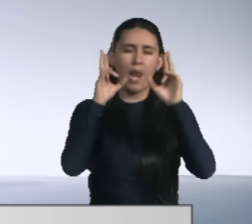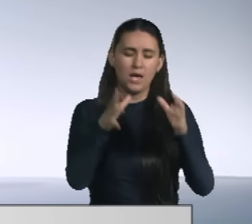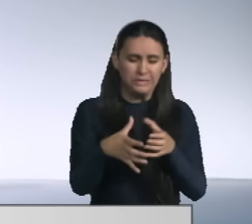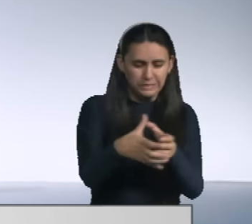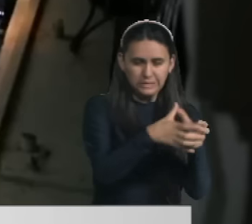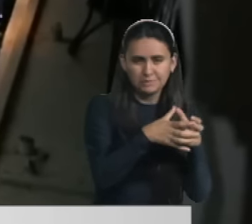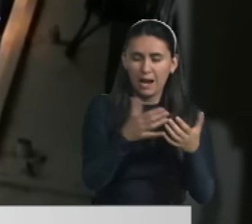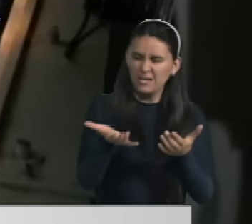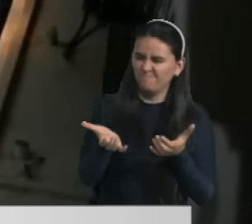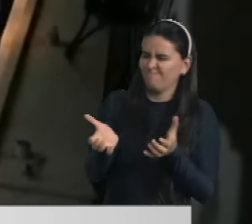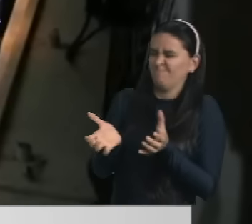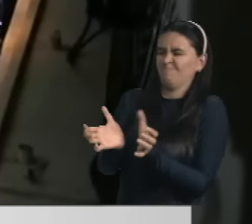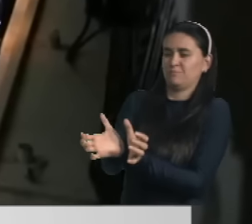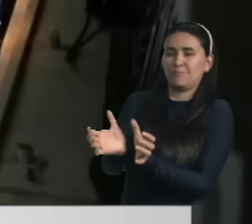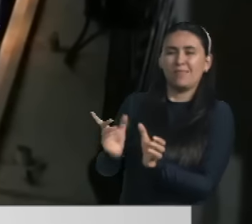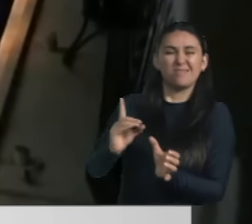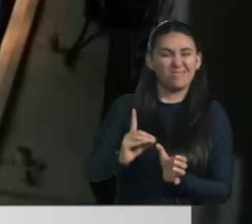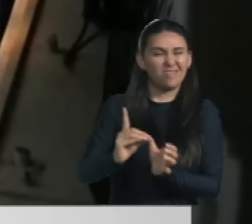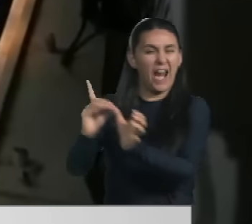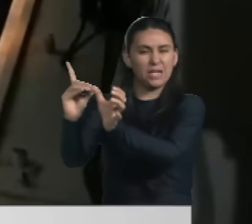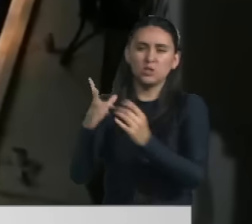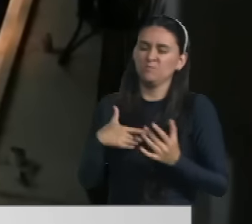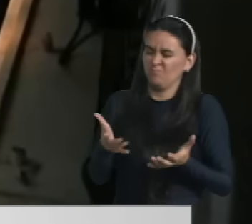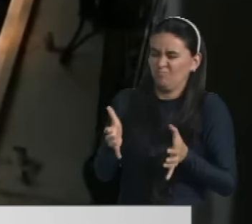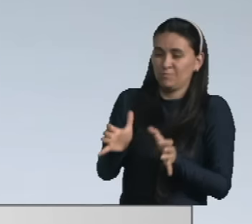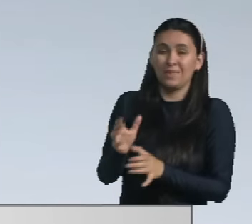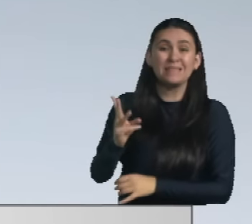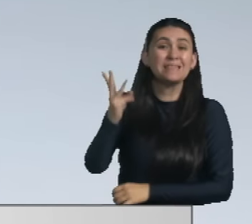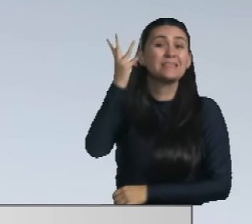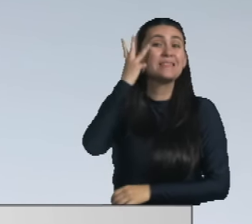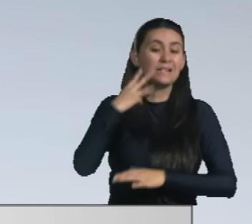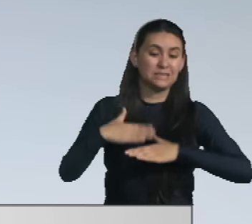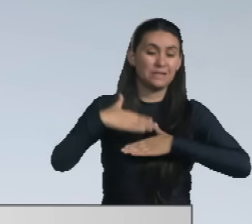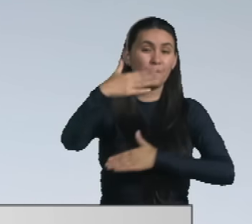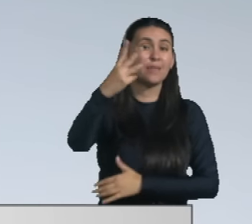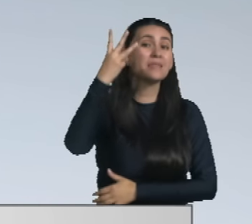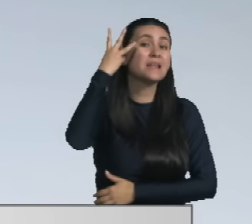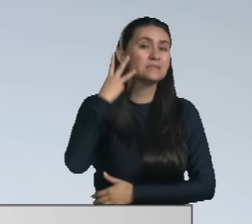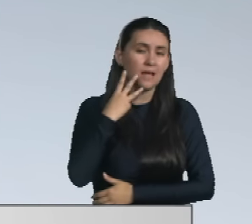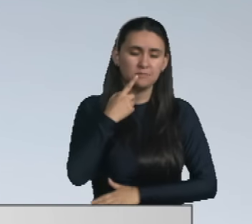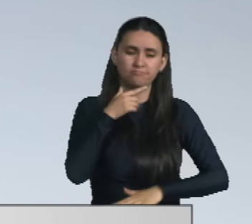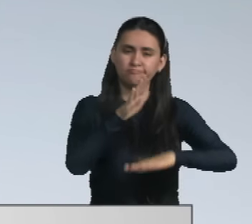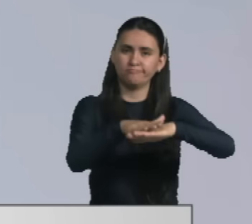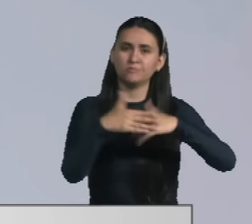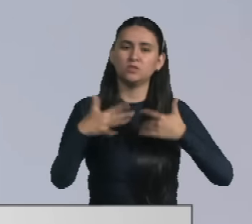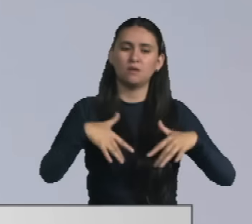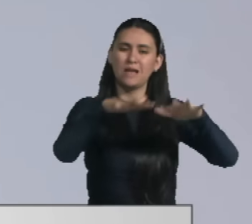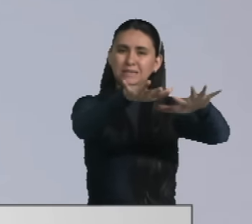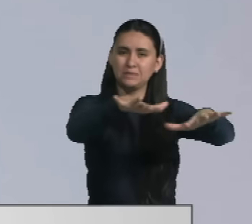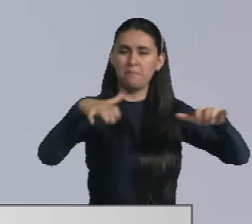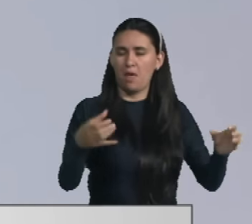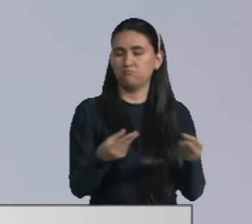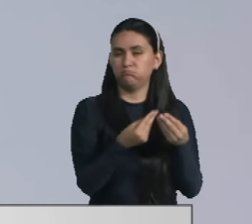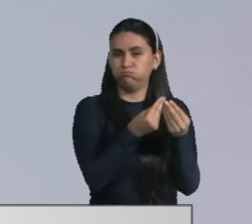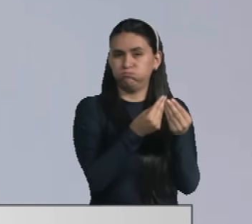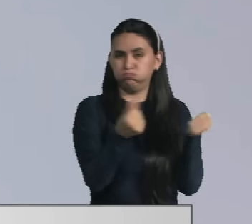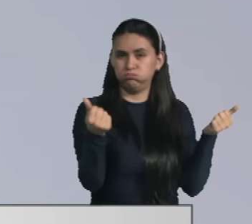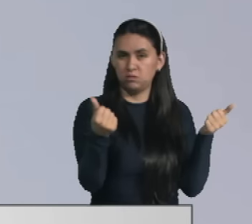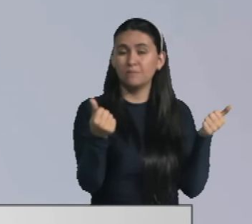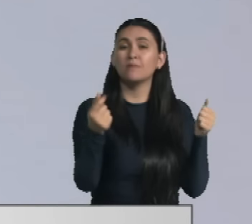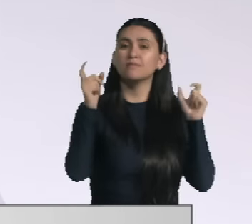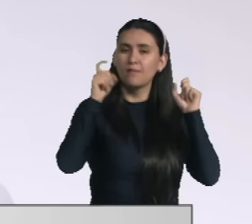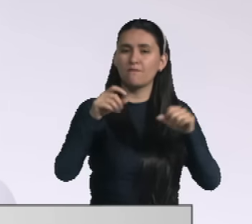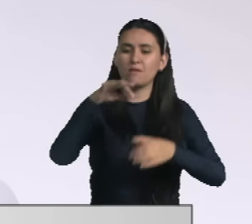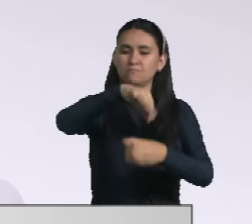ultraderecha. El presidente se pronunció 3 días después de que anunciara la disolución de la Asamblea Nacional y llamara a